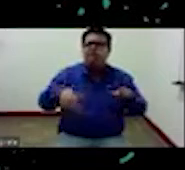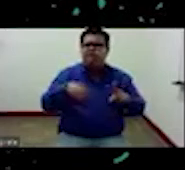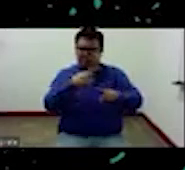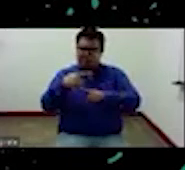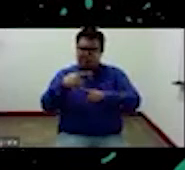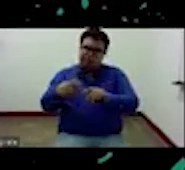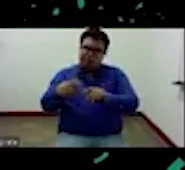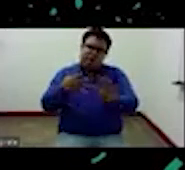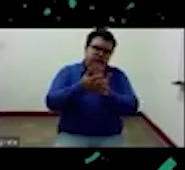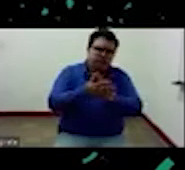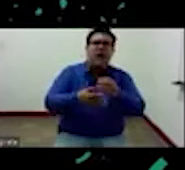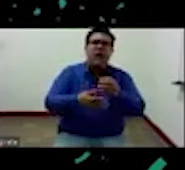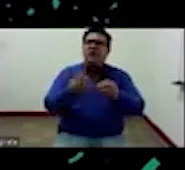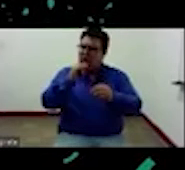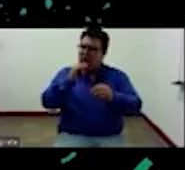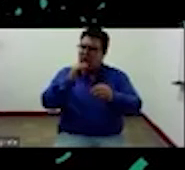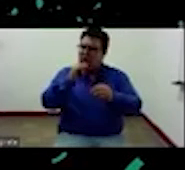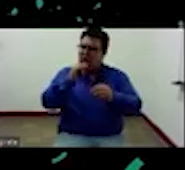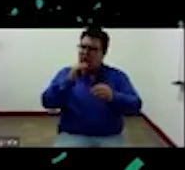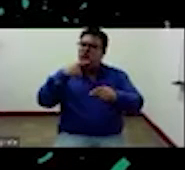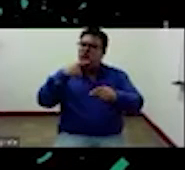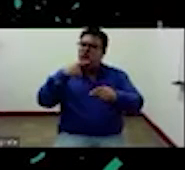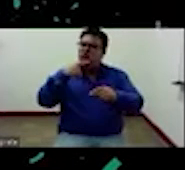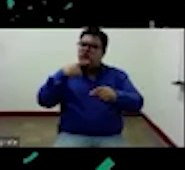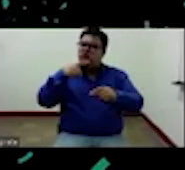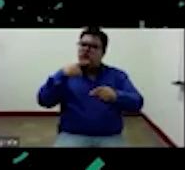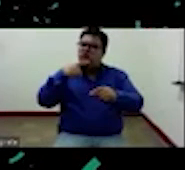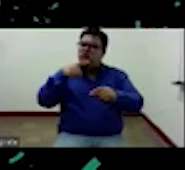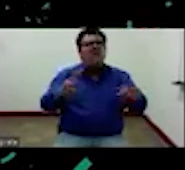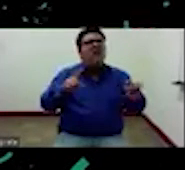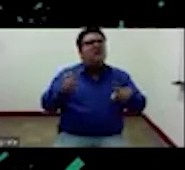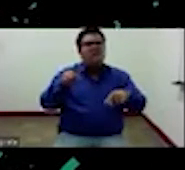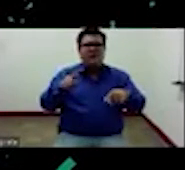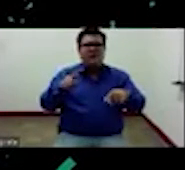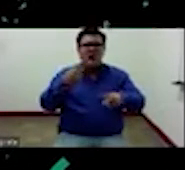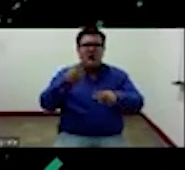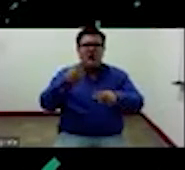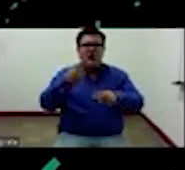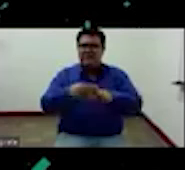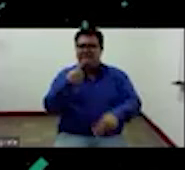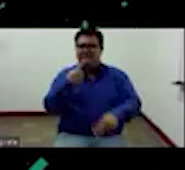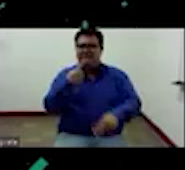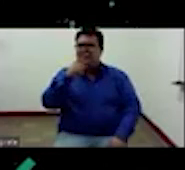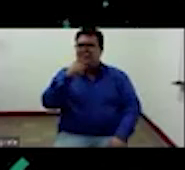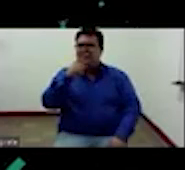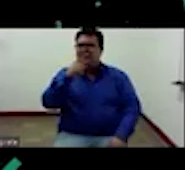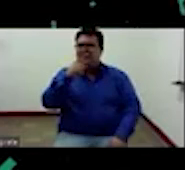publicados. Uno que se llama, los nombres son también muy pretenciosos, digamos.